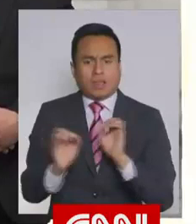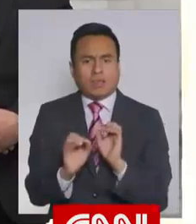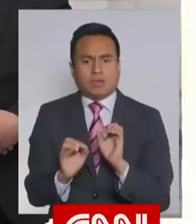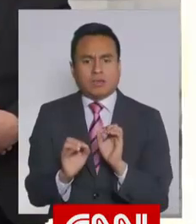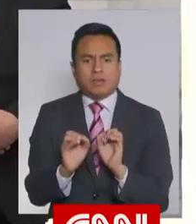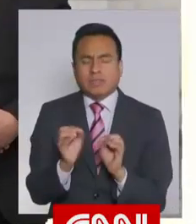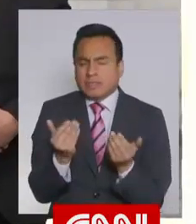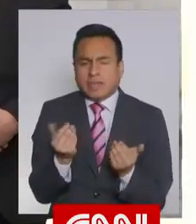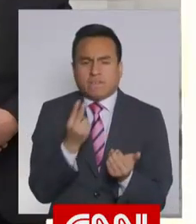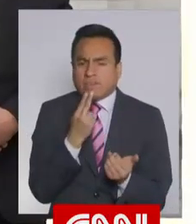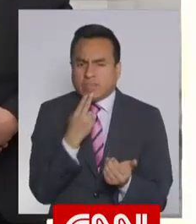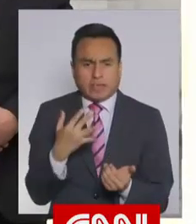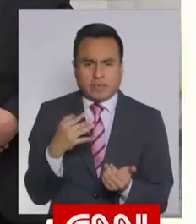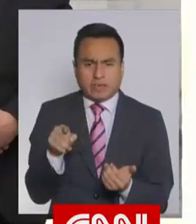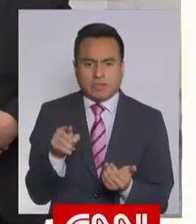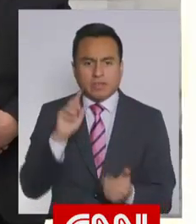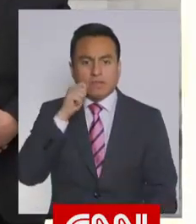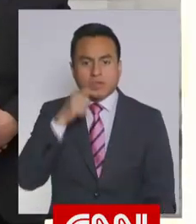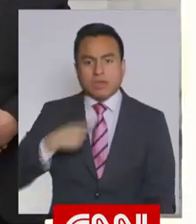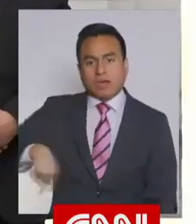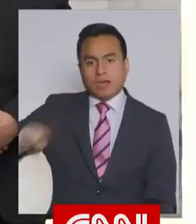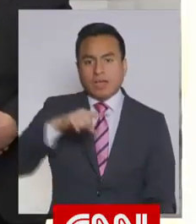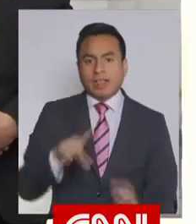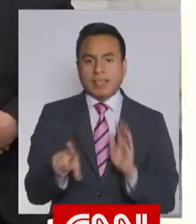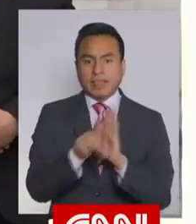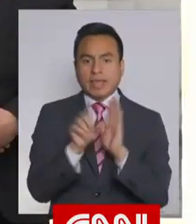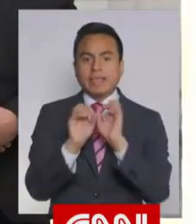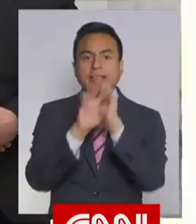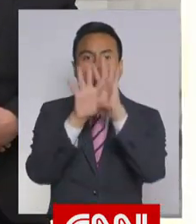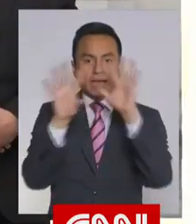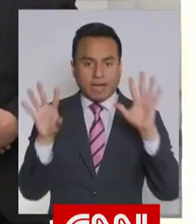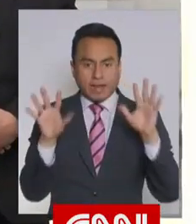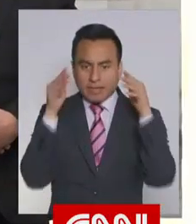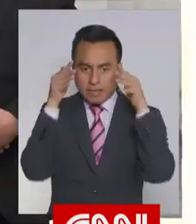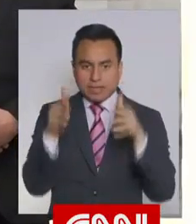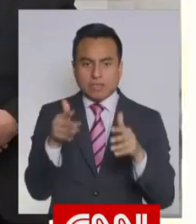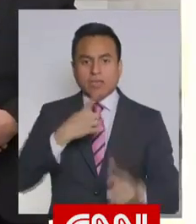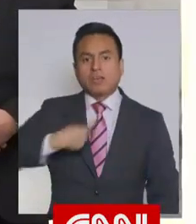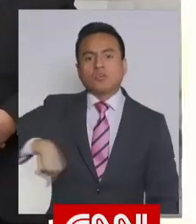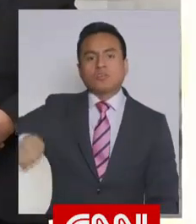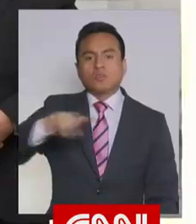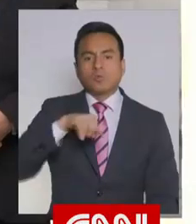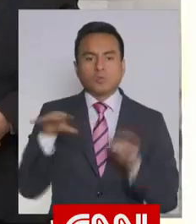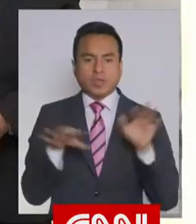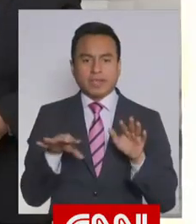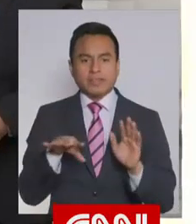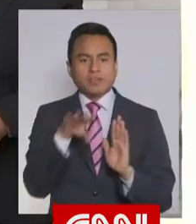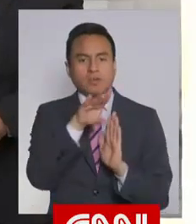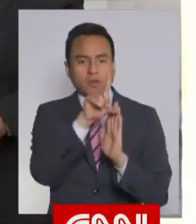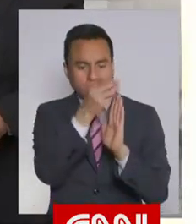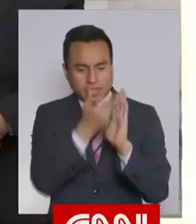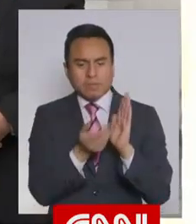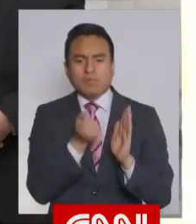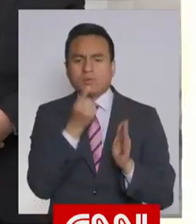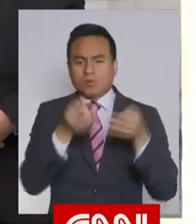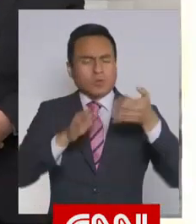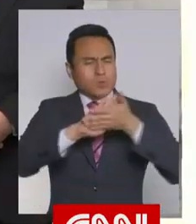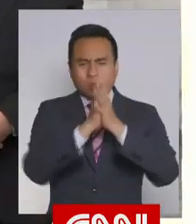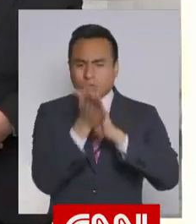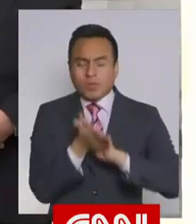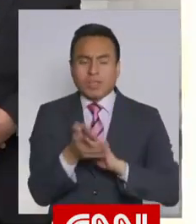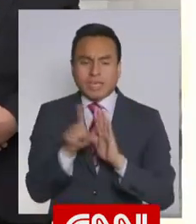de primeras necesidades y por lo tanto la ley es muy clara en ese aspecto nosotros vamos a usar esos mecanismos que establece la ley